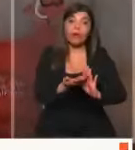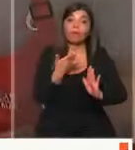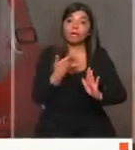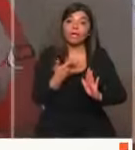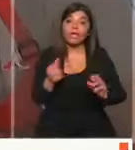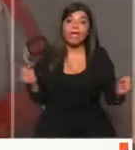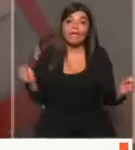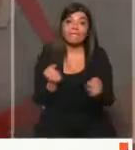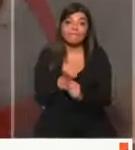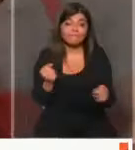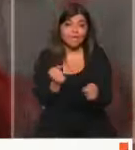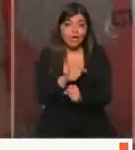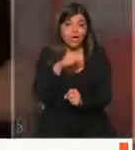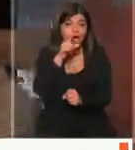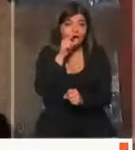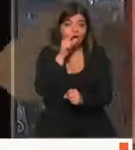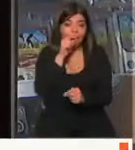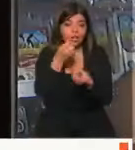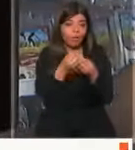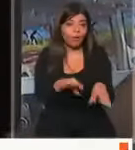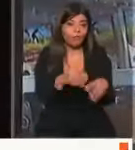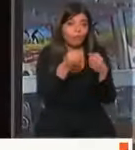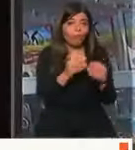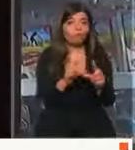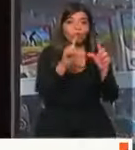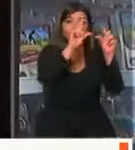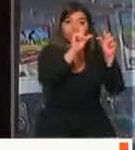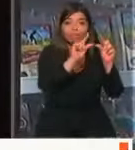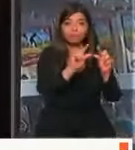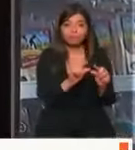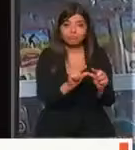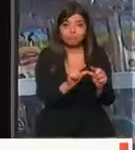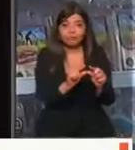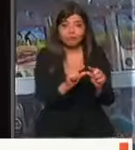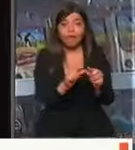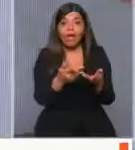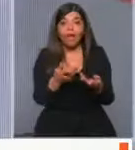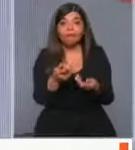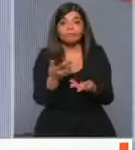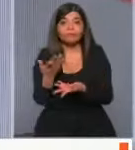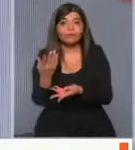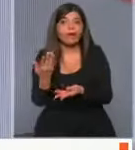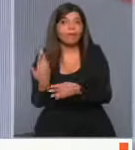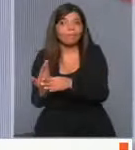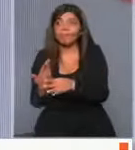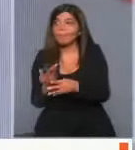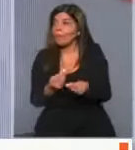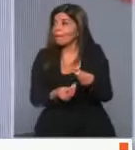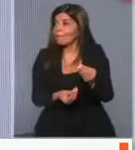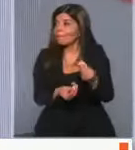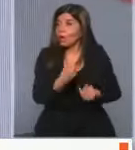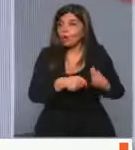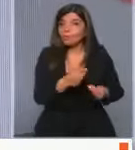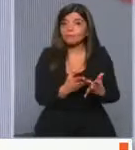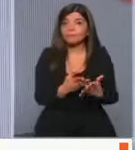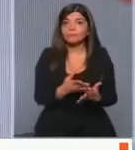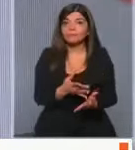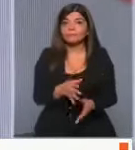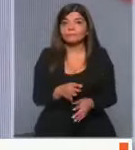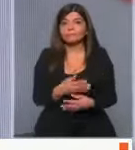las gallinas comienzan a poner menos y, por el contrario, la demanda de los huevos aumenta. La verdad que esto es